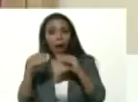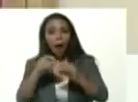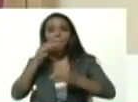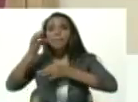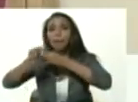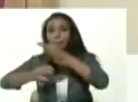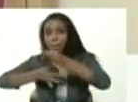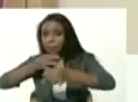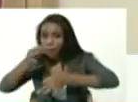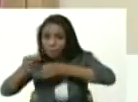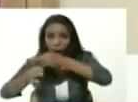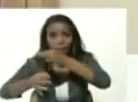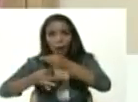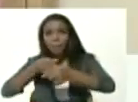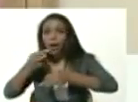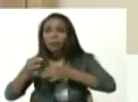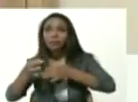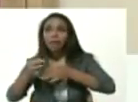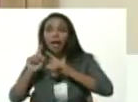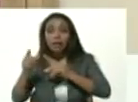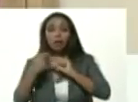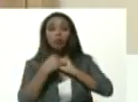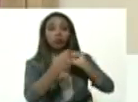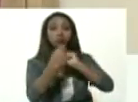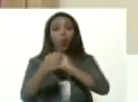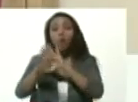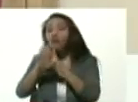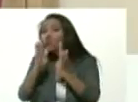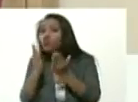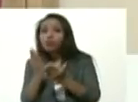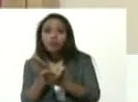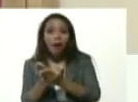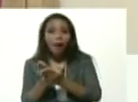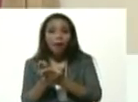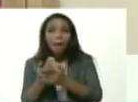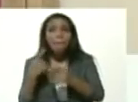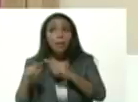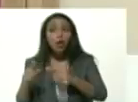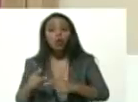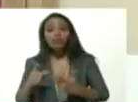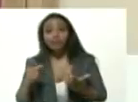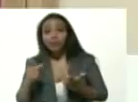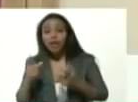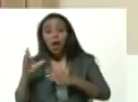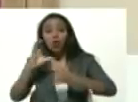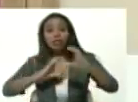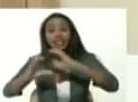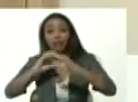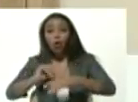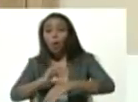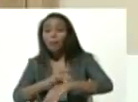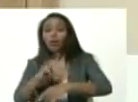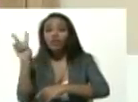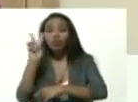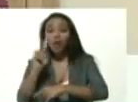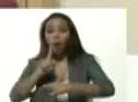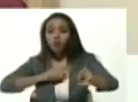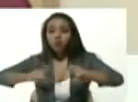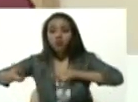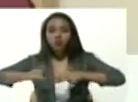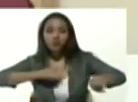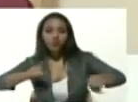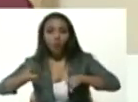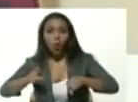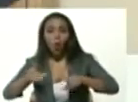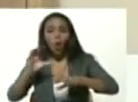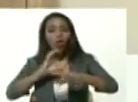explicar. Sobre eso hay un debate mundial también. Pero lo cierto es que los científicos y los médicos venezolanos, en coordinación con